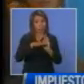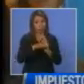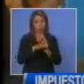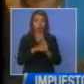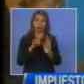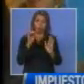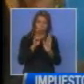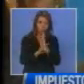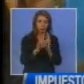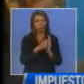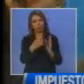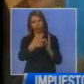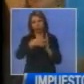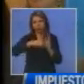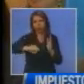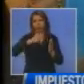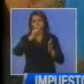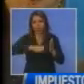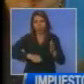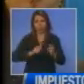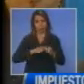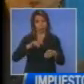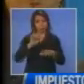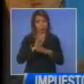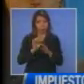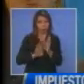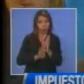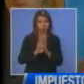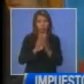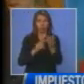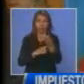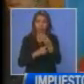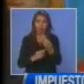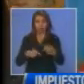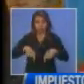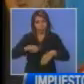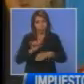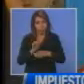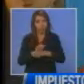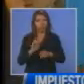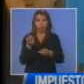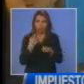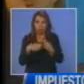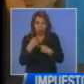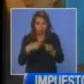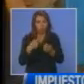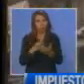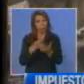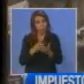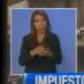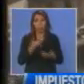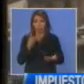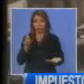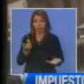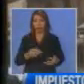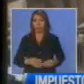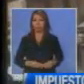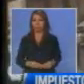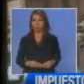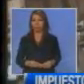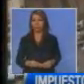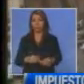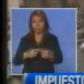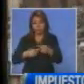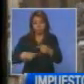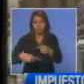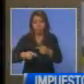esa manera se pagan impuestos, crece la economía digital, crece la oferta local y todos nos vemos beneficiados. La disposición entrará en